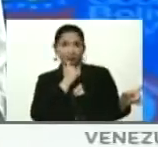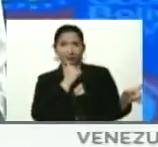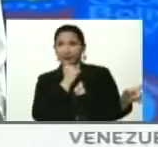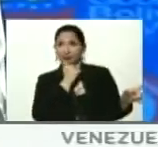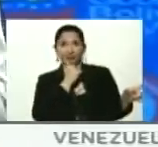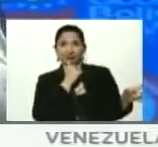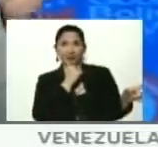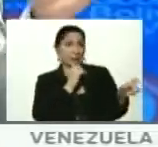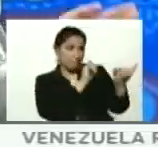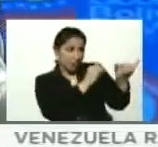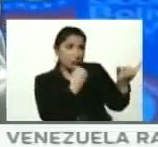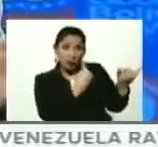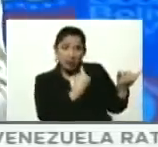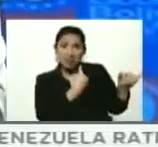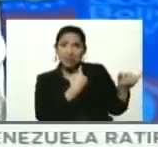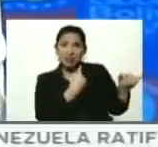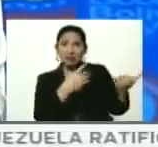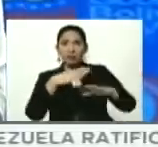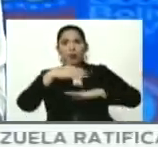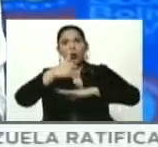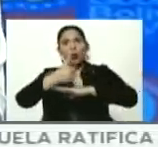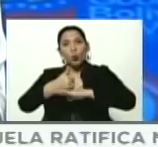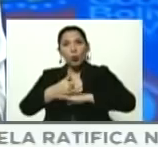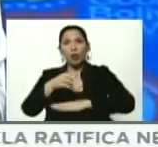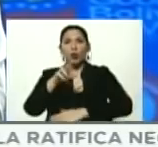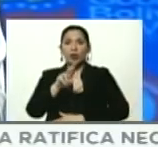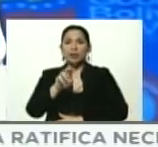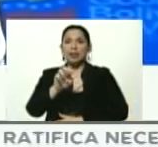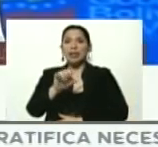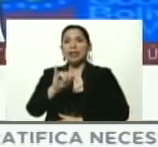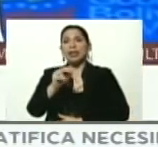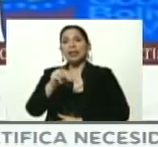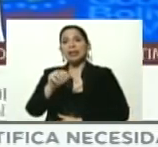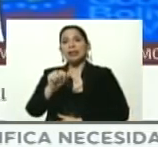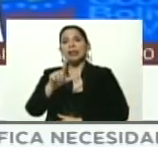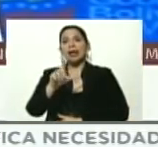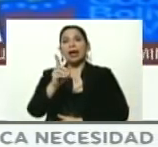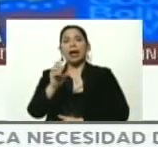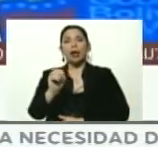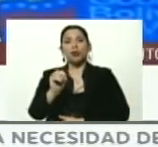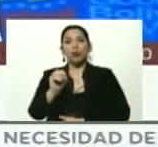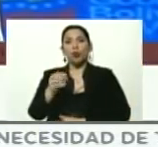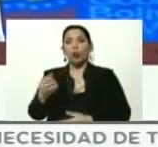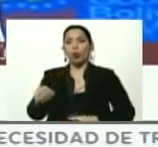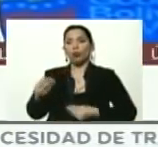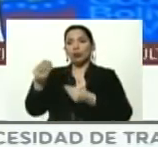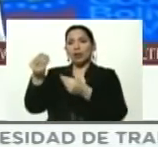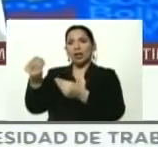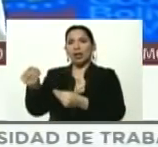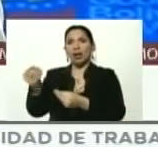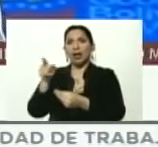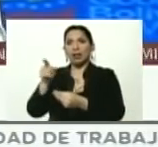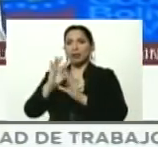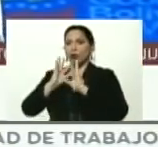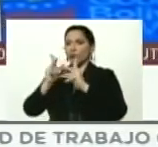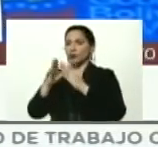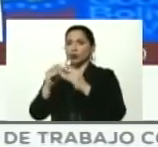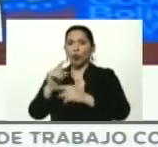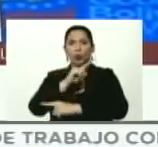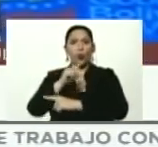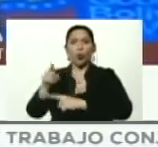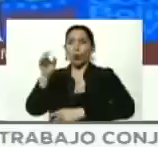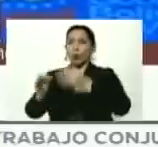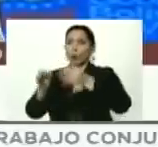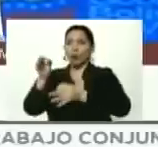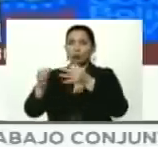él no es. El procurador Reinaldo Muñoz consignará esta confesión en todos los juicios donde él ha